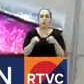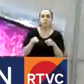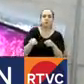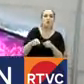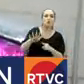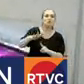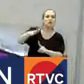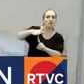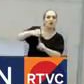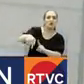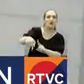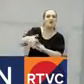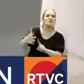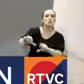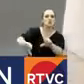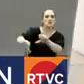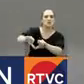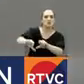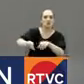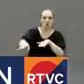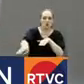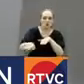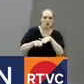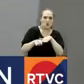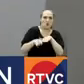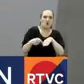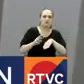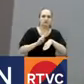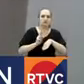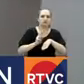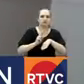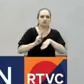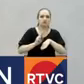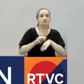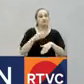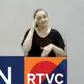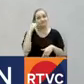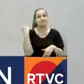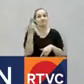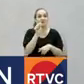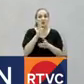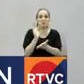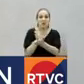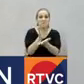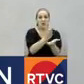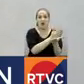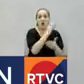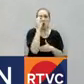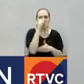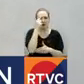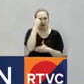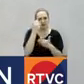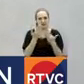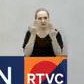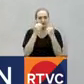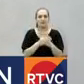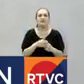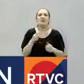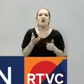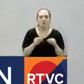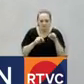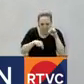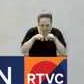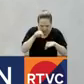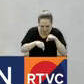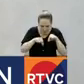de los principales compuestos de estos artefactos que en el país han dejado cientos de víctimas. Se planteó cómo a partir de la robótica